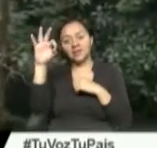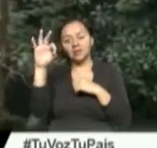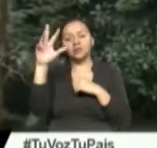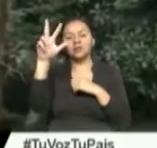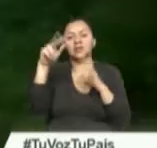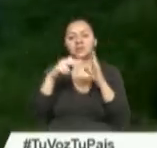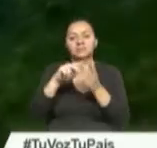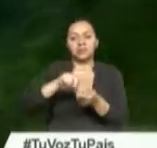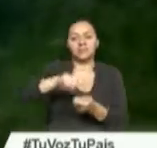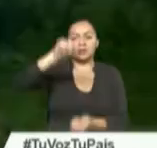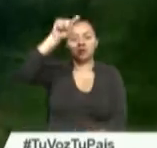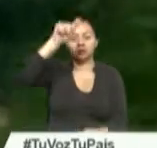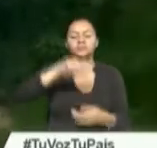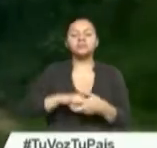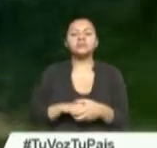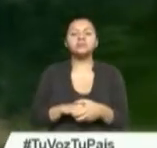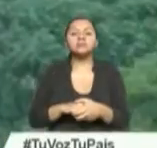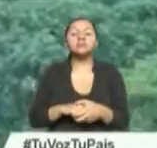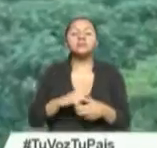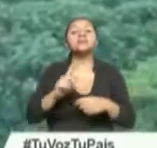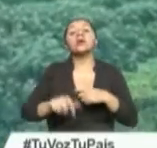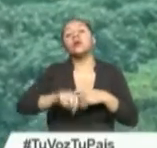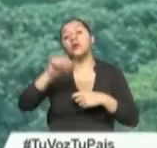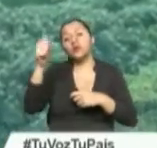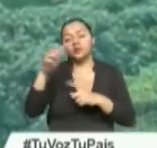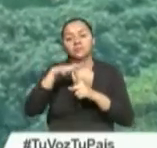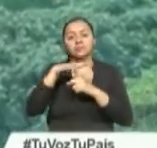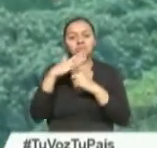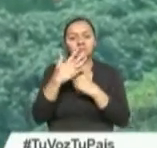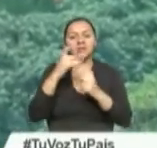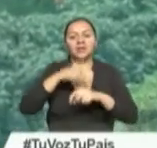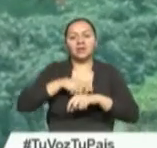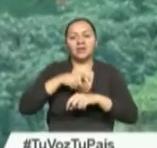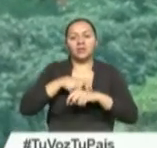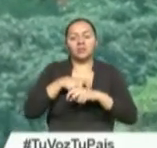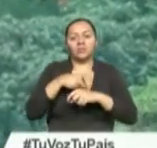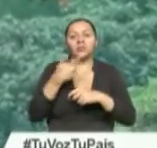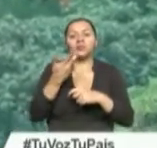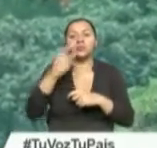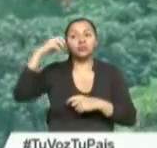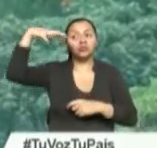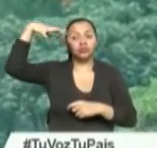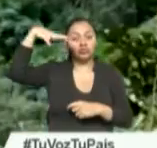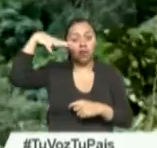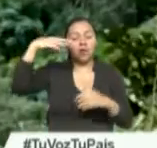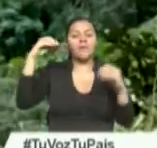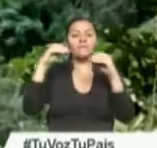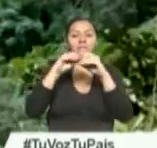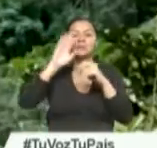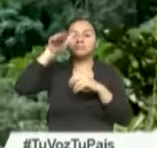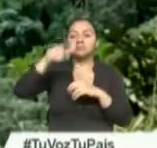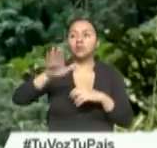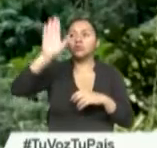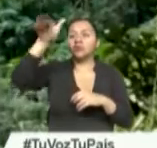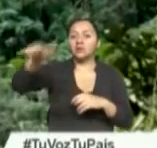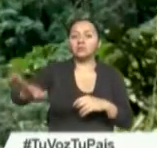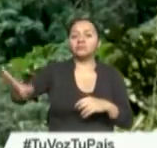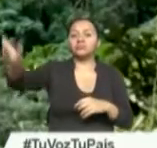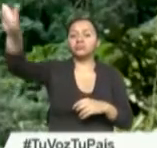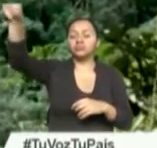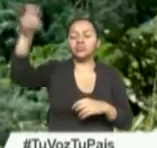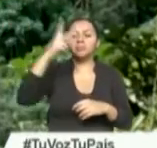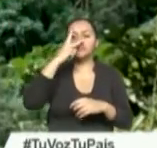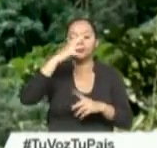altura. Esto, sumado a otras condiciones como la época de intensidad solar y las pendientes de las montañas, ha creado